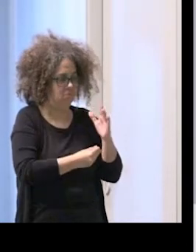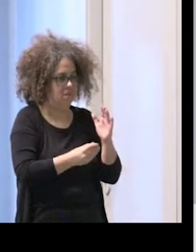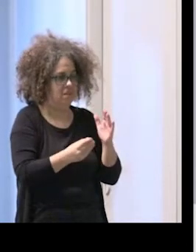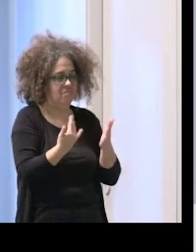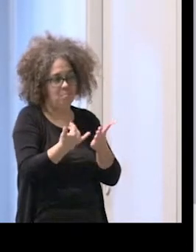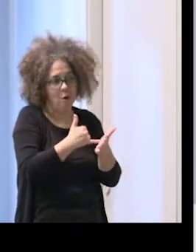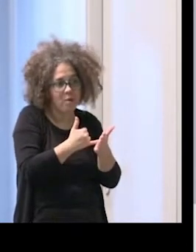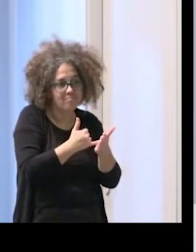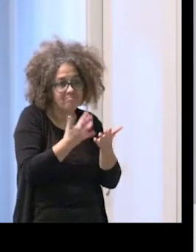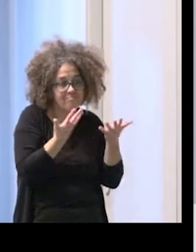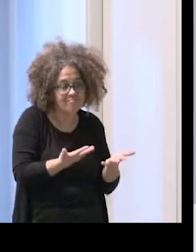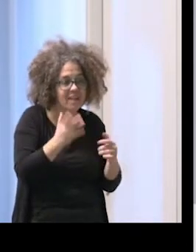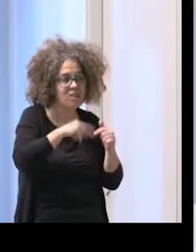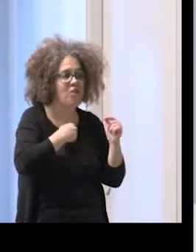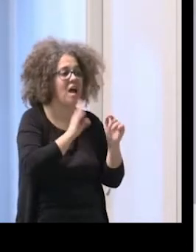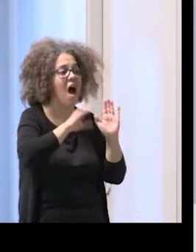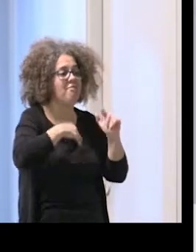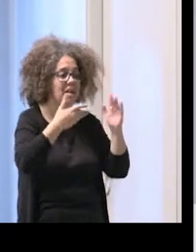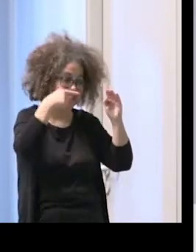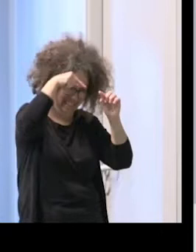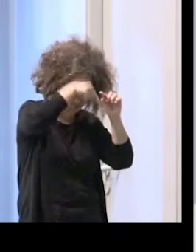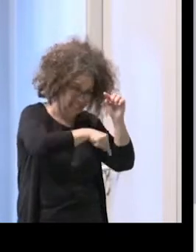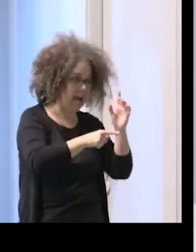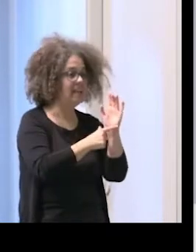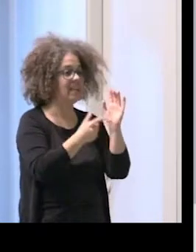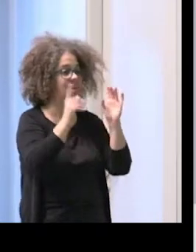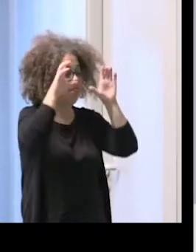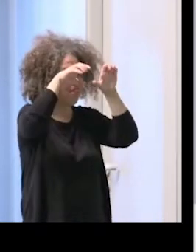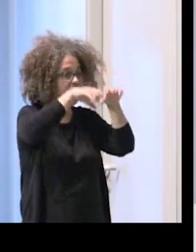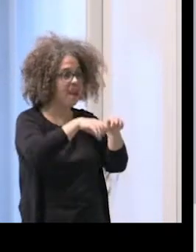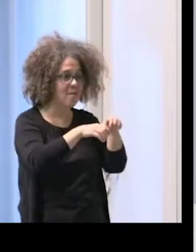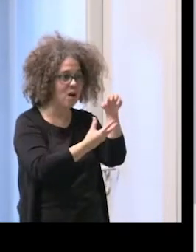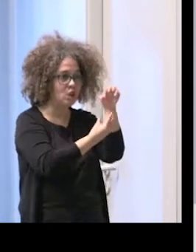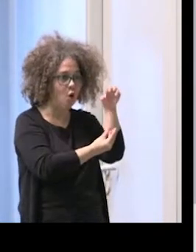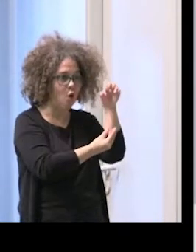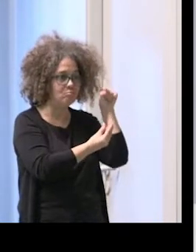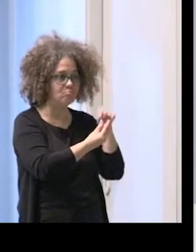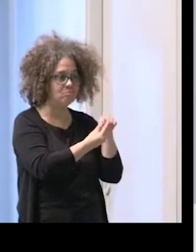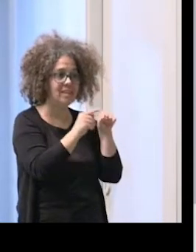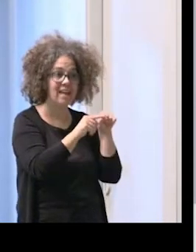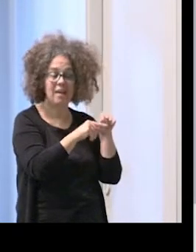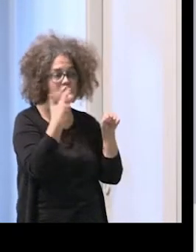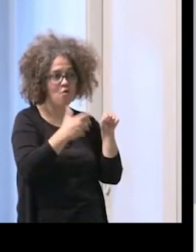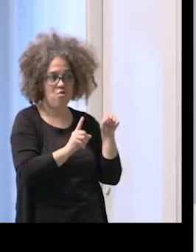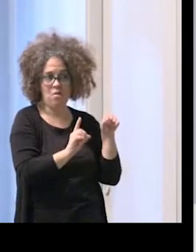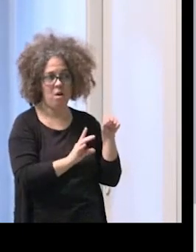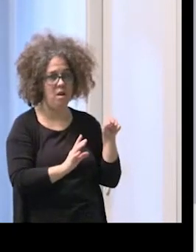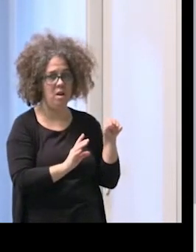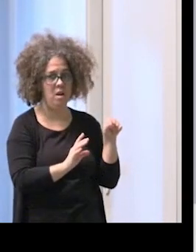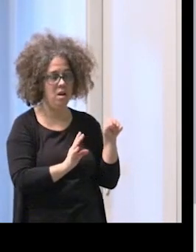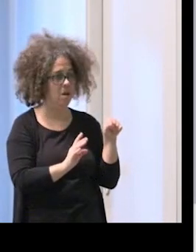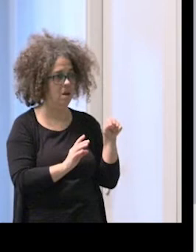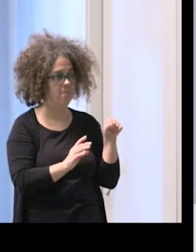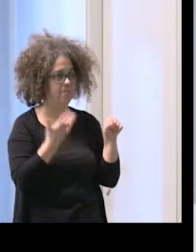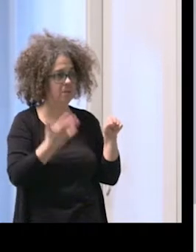tronco cerebral, que es un implante mucho más complicado, que no funciona con el mismo grado de éxito. Entonces,